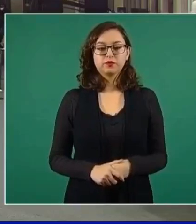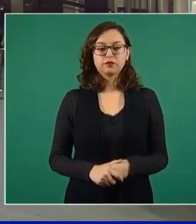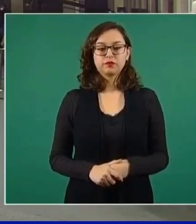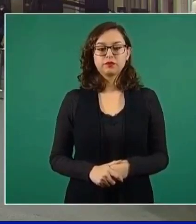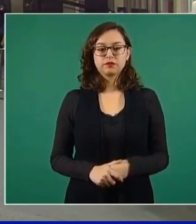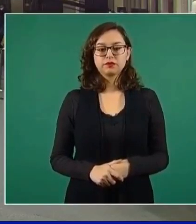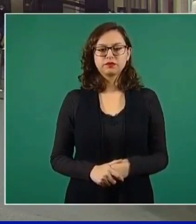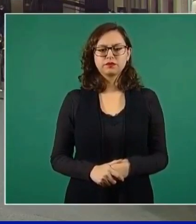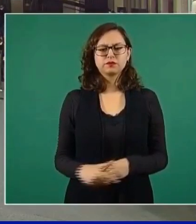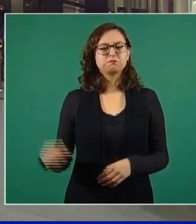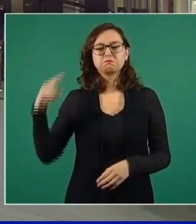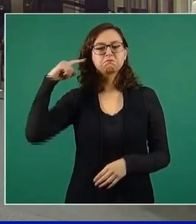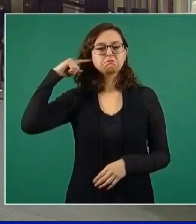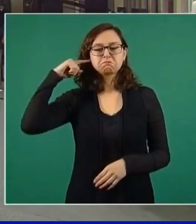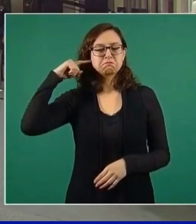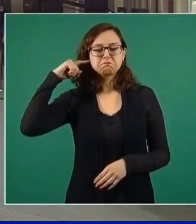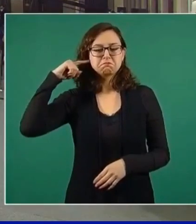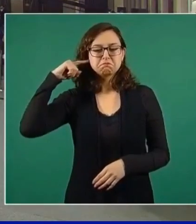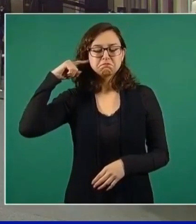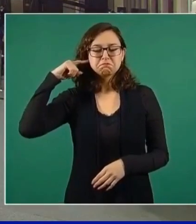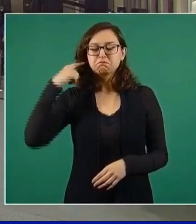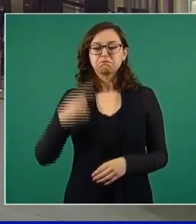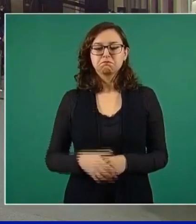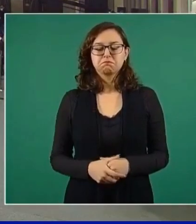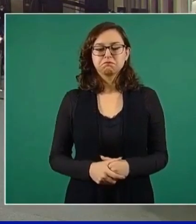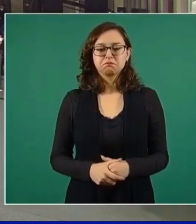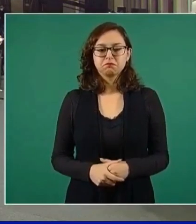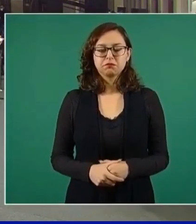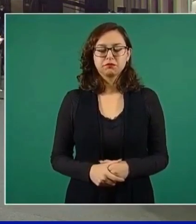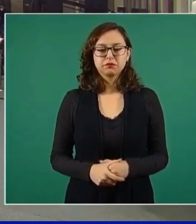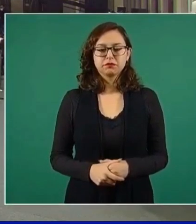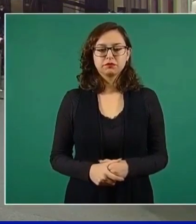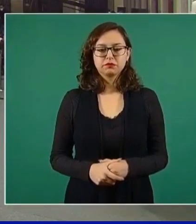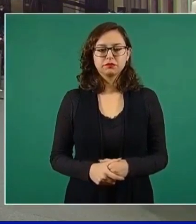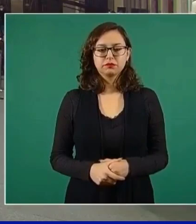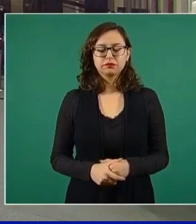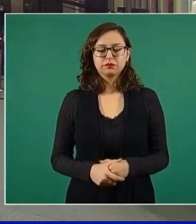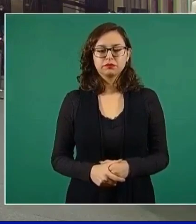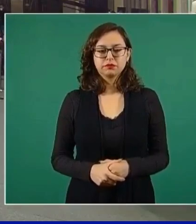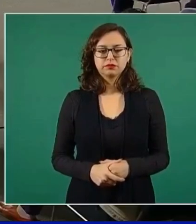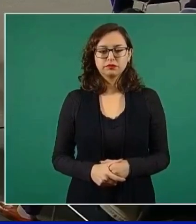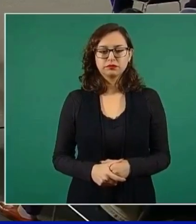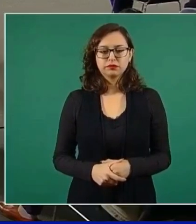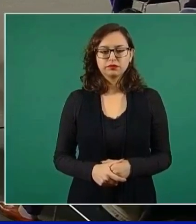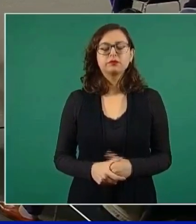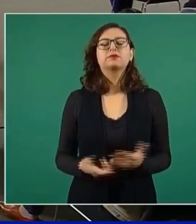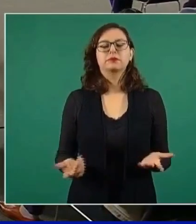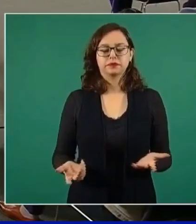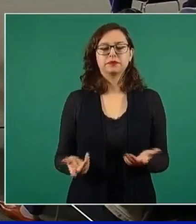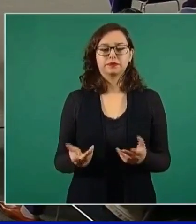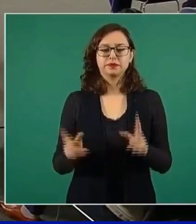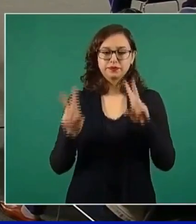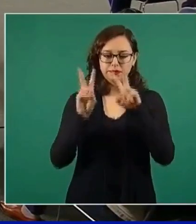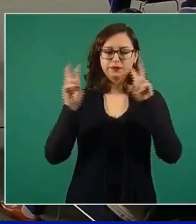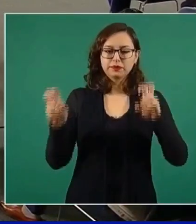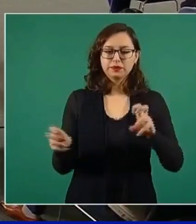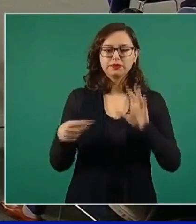Gracias, presidente. Hans Salazar, de Noticiero en Redes. El primer tema que le quiero plantear, ya lo he venido